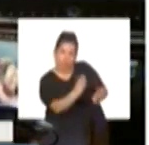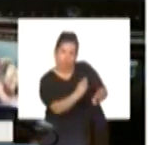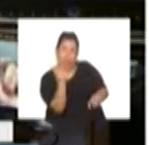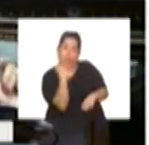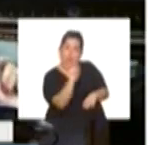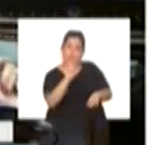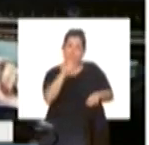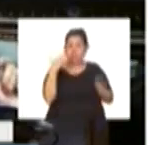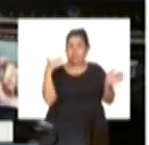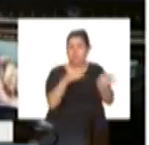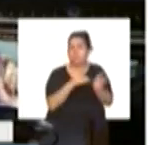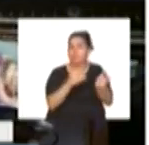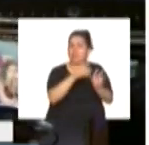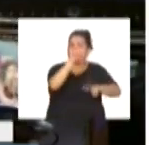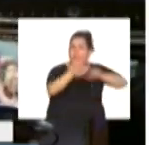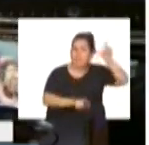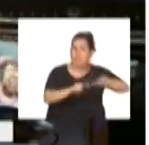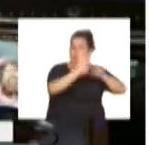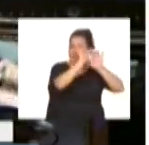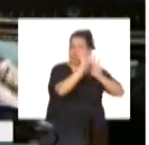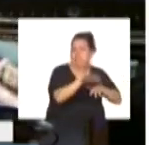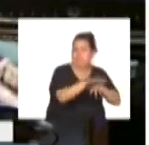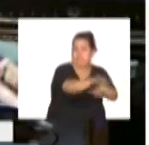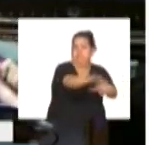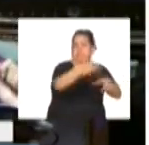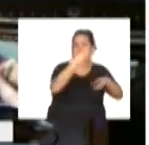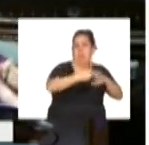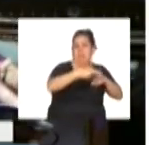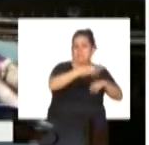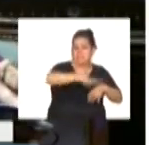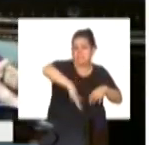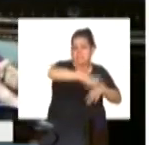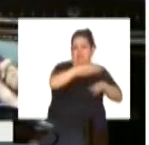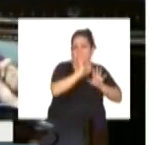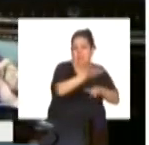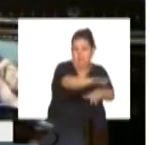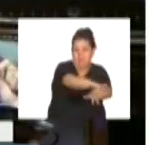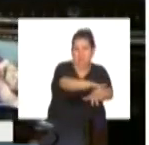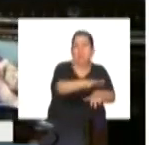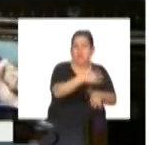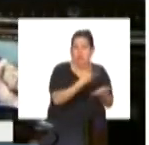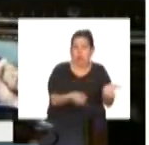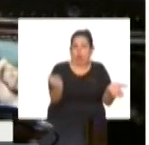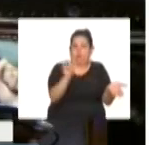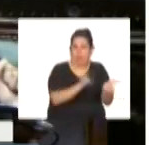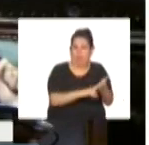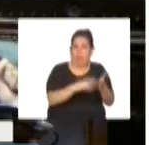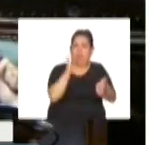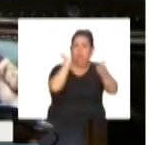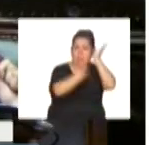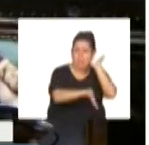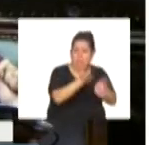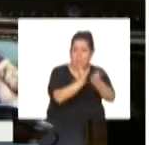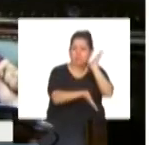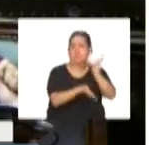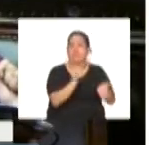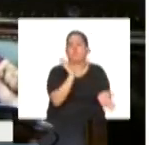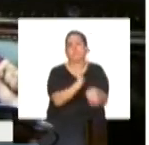Massa de pronto está otra vez con Cristina, con Máximo, van a jugar al fútbol, de vuelta, supongo. Esta